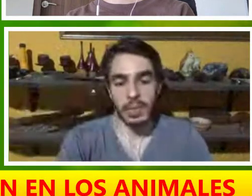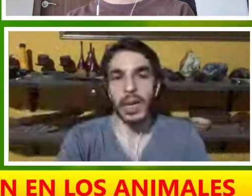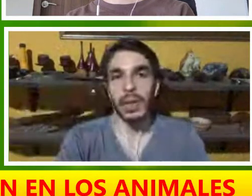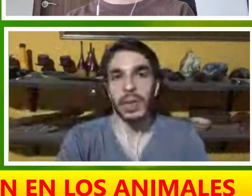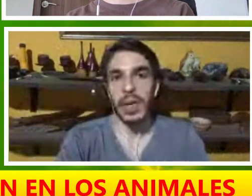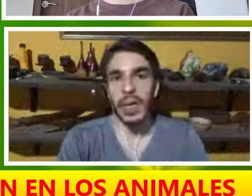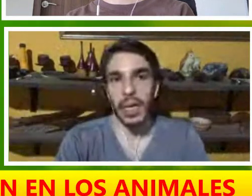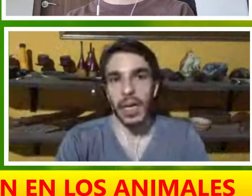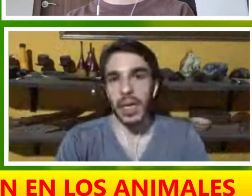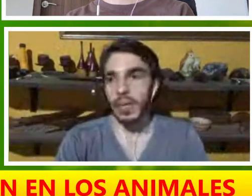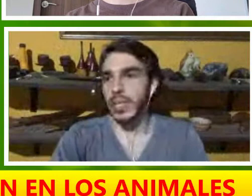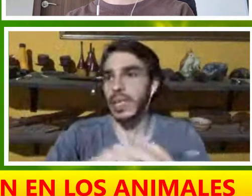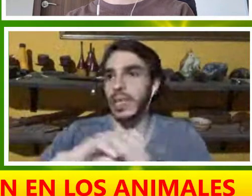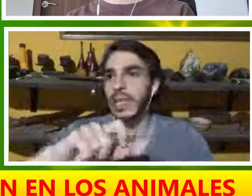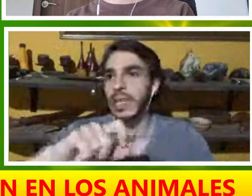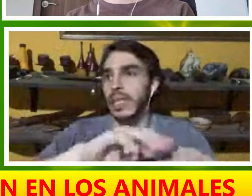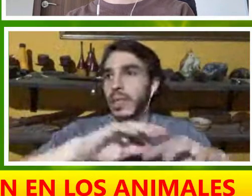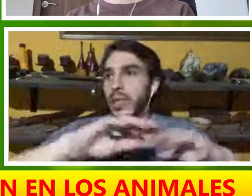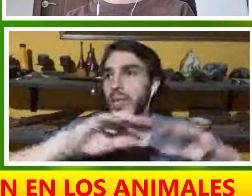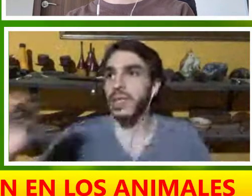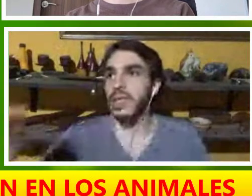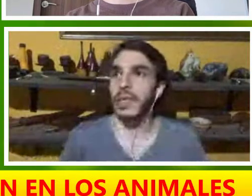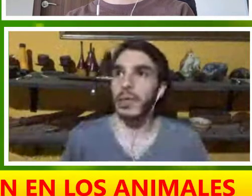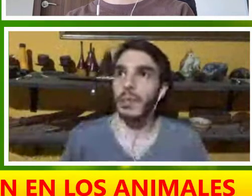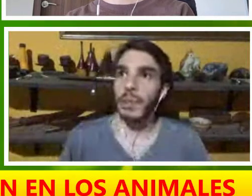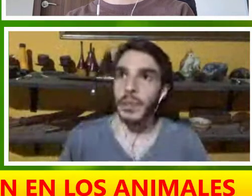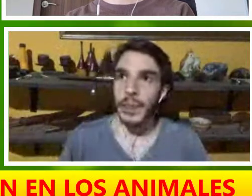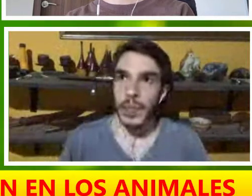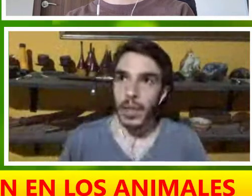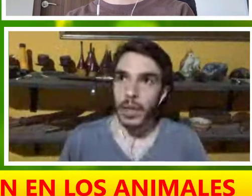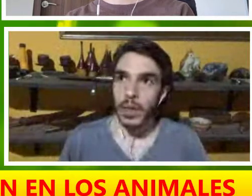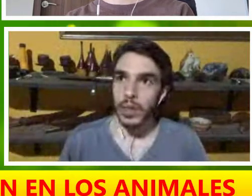para atraparlo. Y pues en toda esta